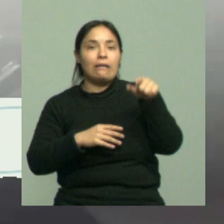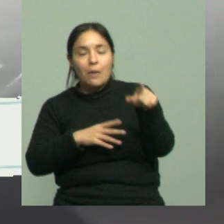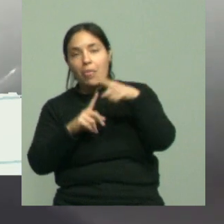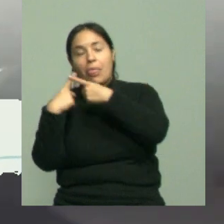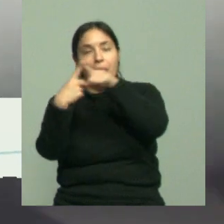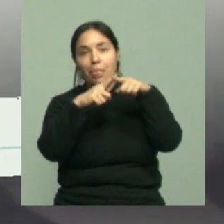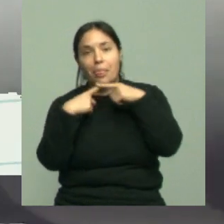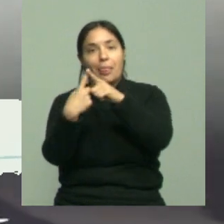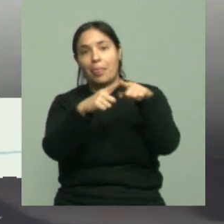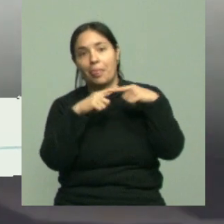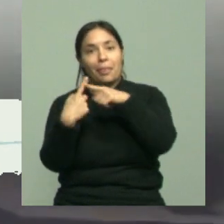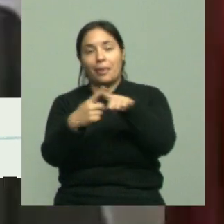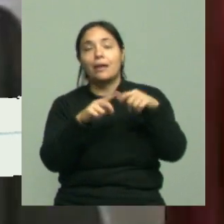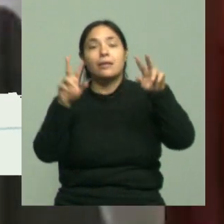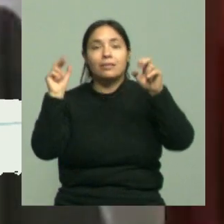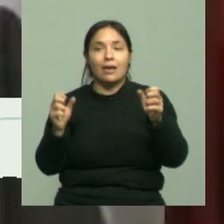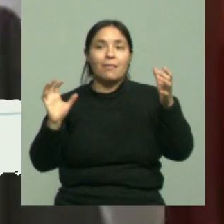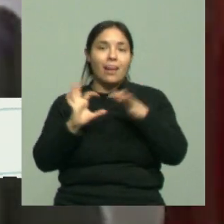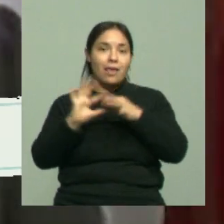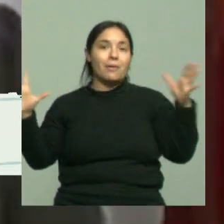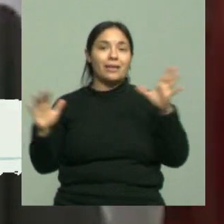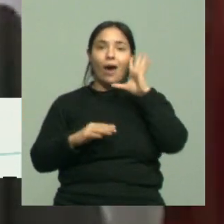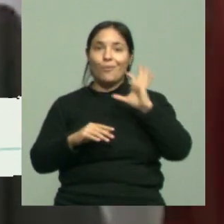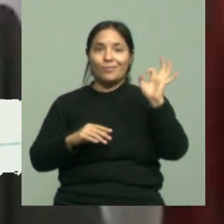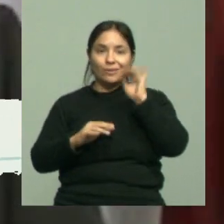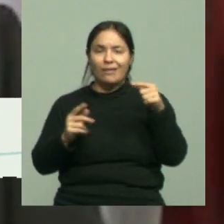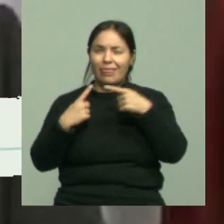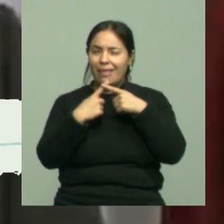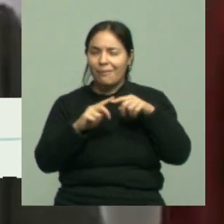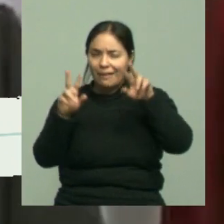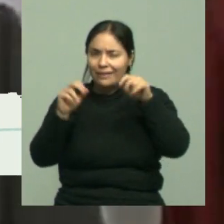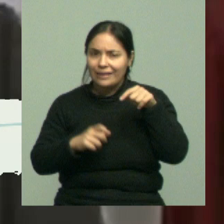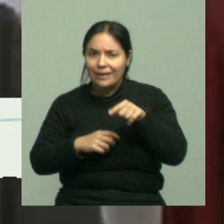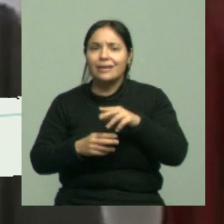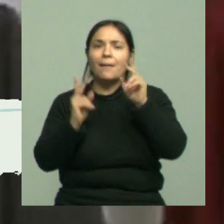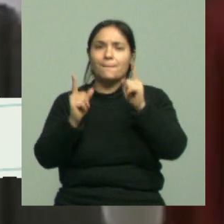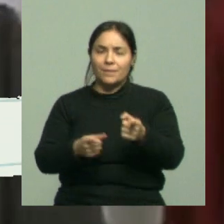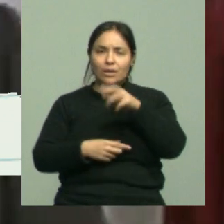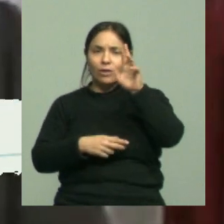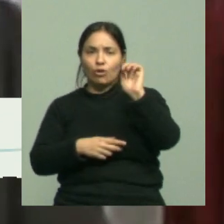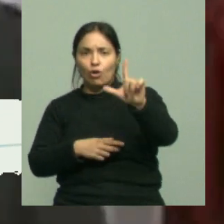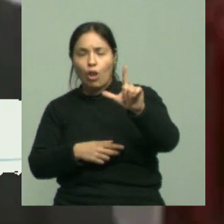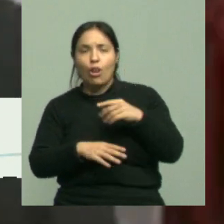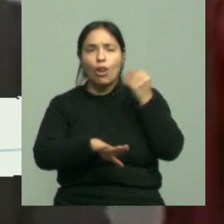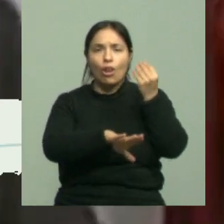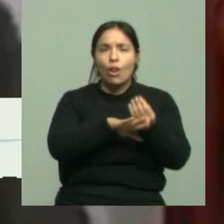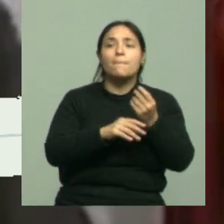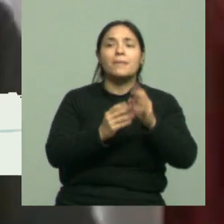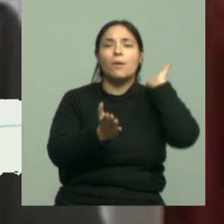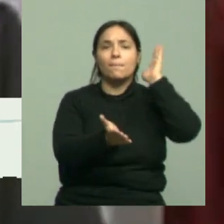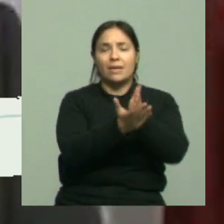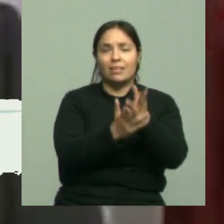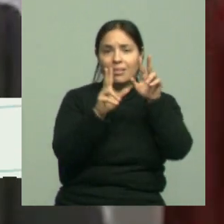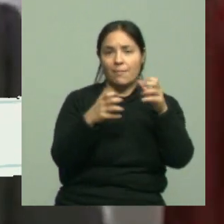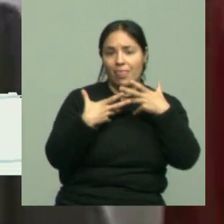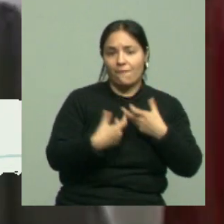debate, una gran discusión en relación a lo que es la libertad de expresión, en relación a lo que es el rol de la penalidad en materia de defensa y